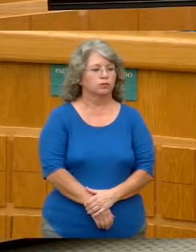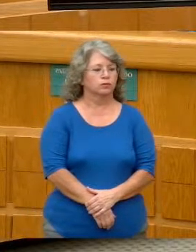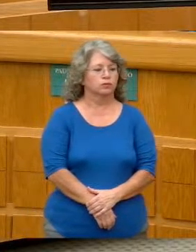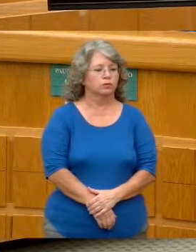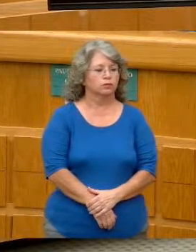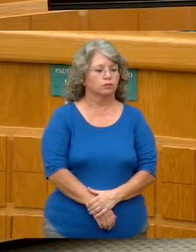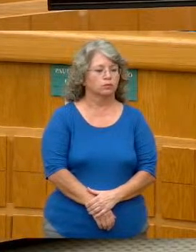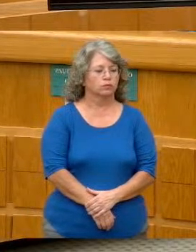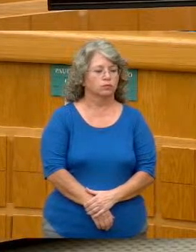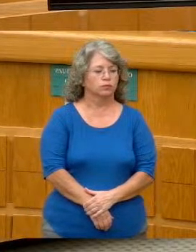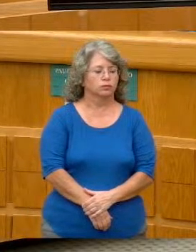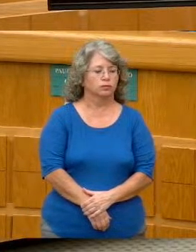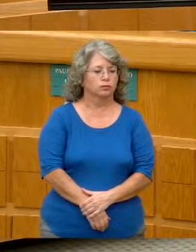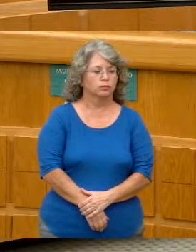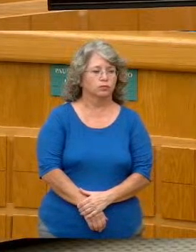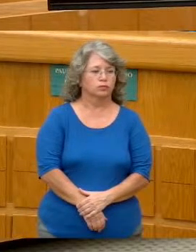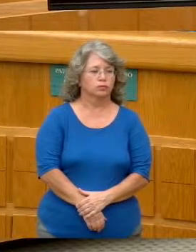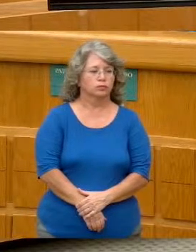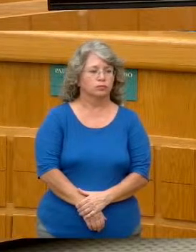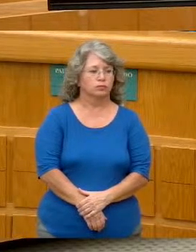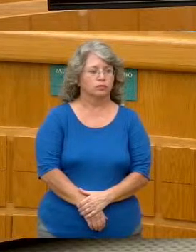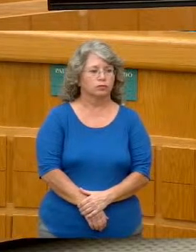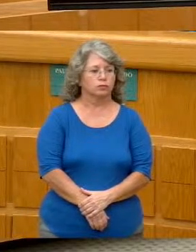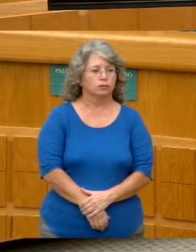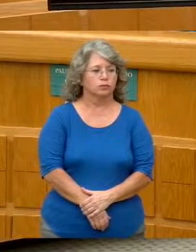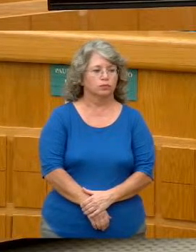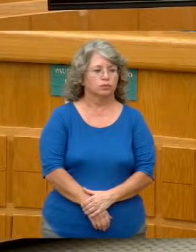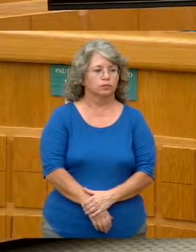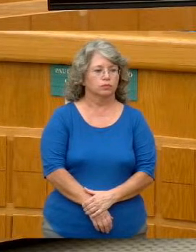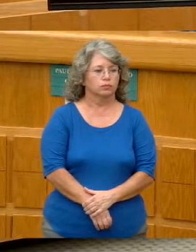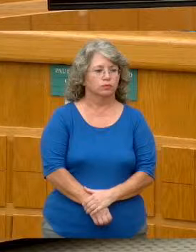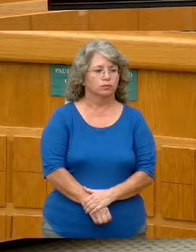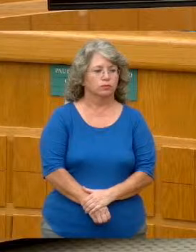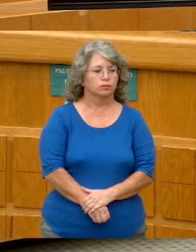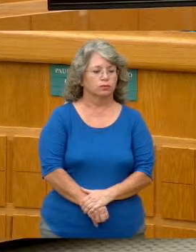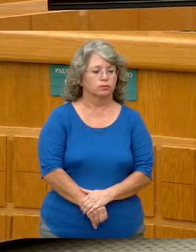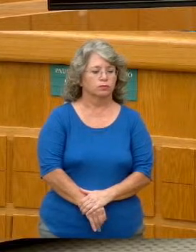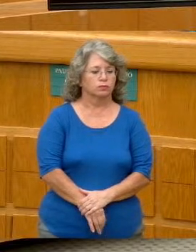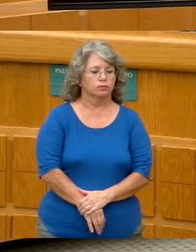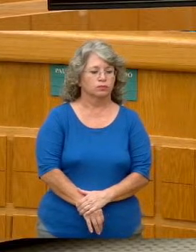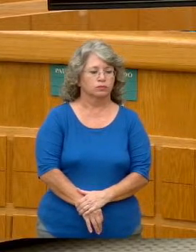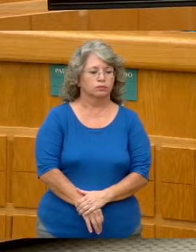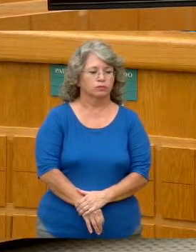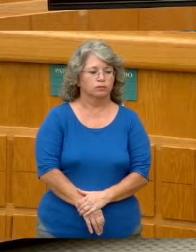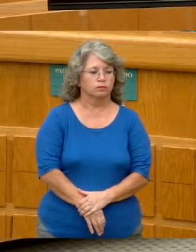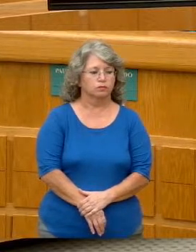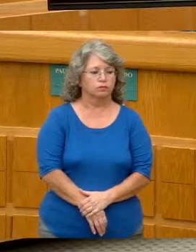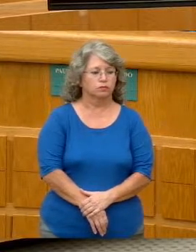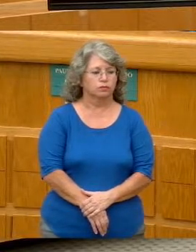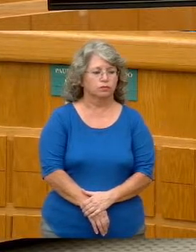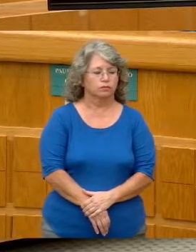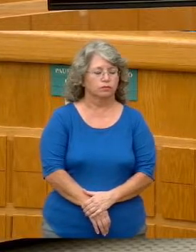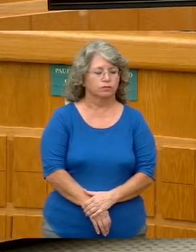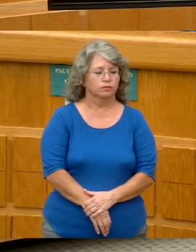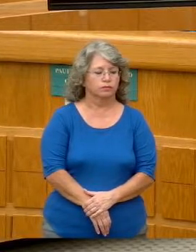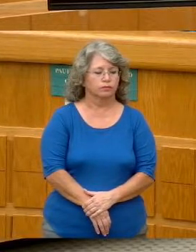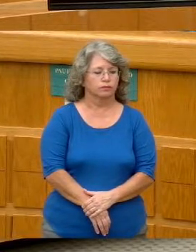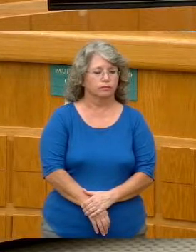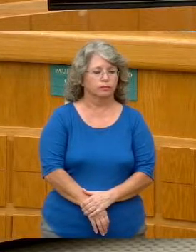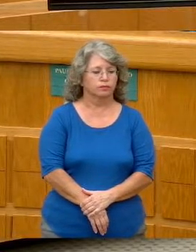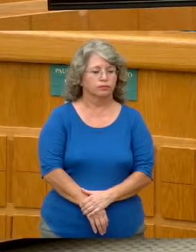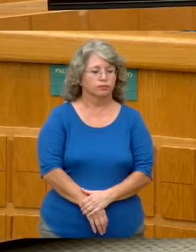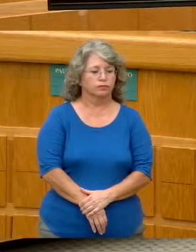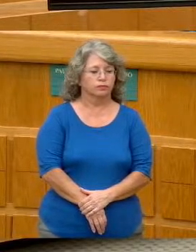116 personas del área se encuentran actualmente hospitalizadas. Las cifras de pacientes en la unidad de cuidados intensivos continúan niveladas, sin aumento